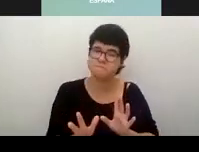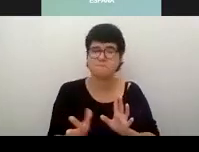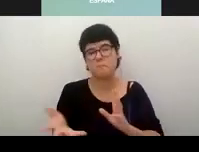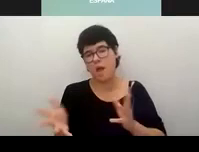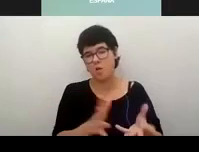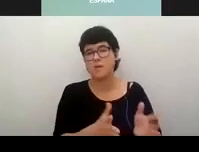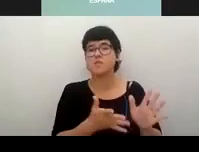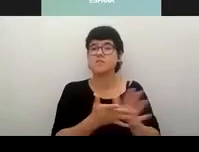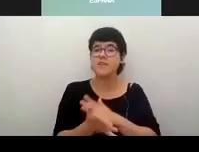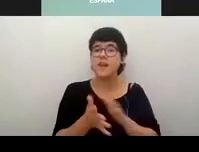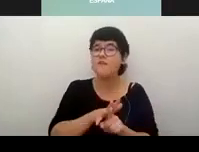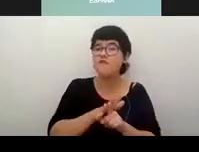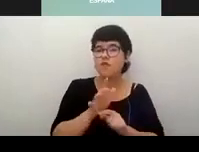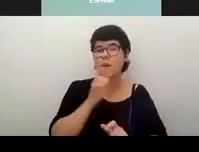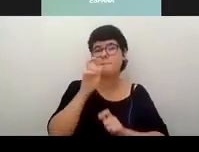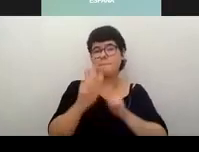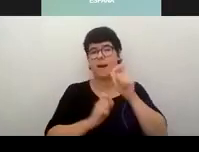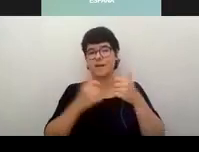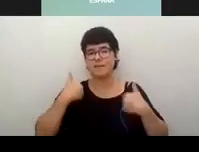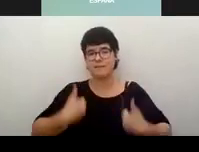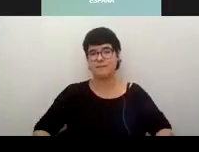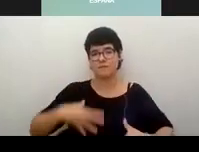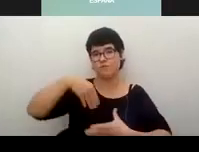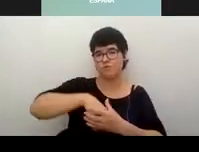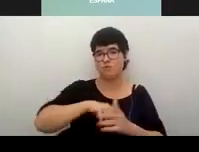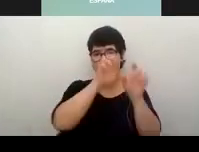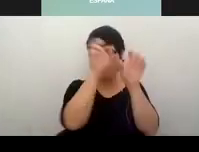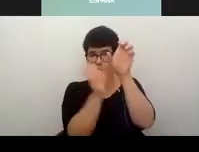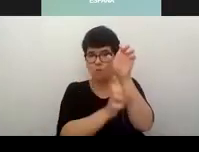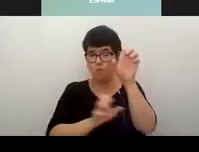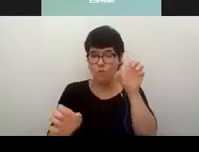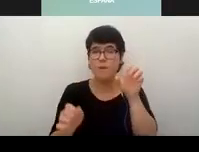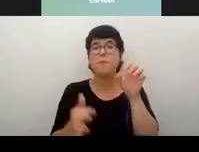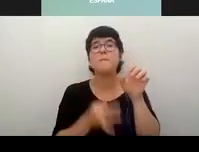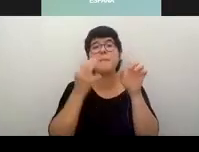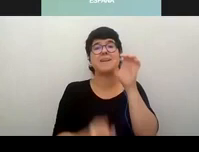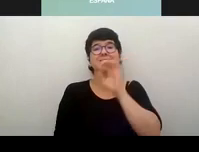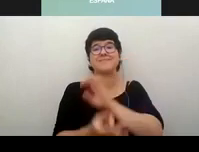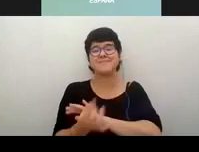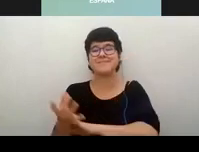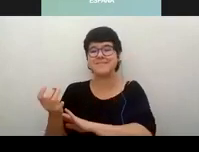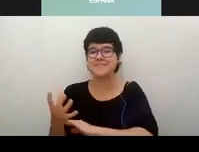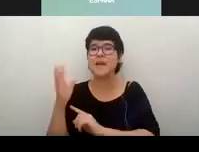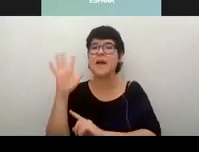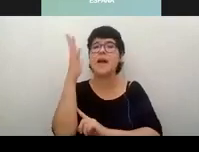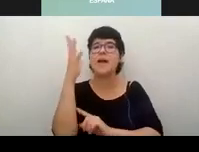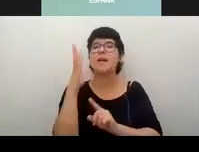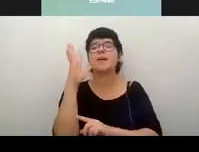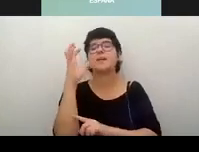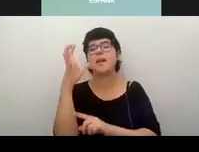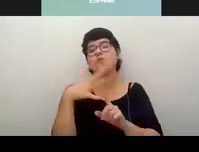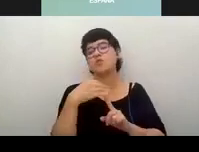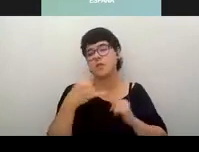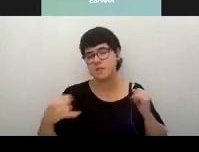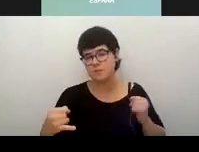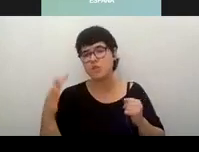de la microbiota y aumentar la cantidad, la secreción de neurotransmisores y de hormonas, que eso sí que vamos viéndolo cada vez más, que las bacterias